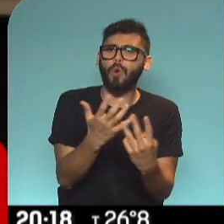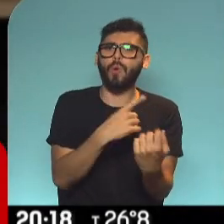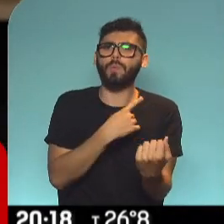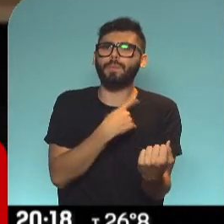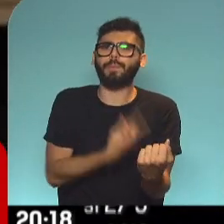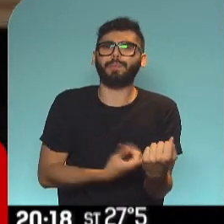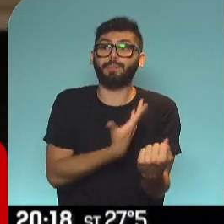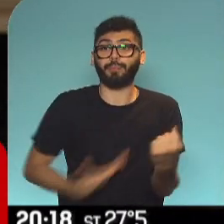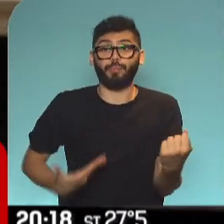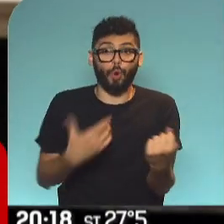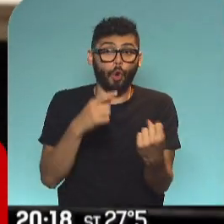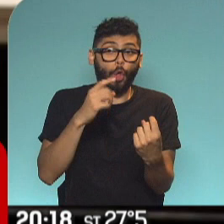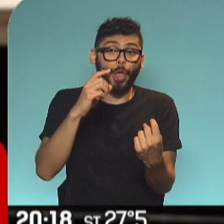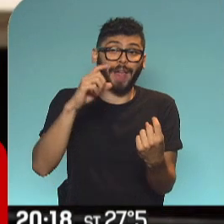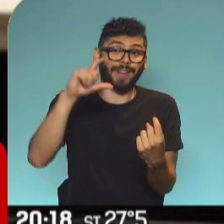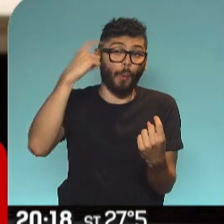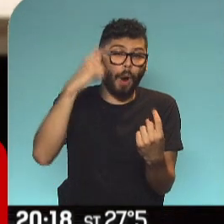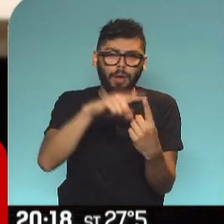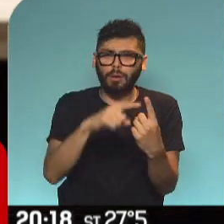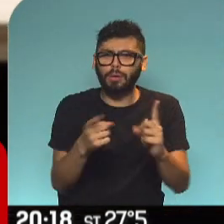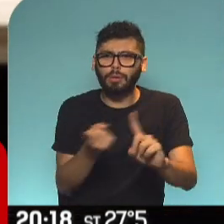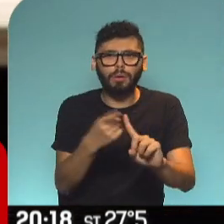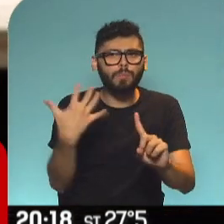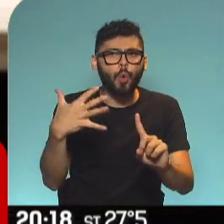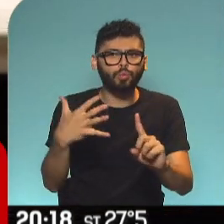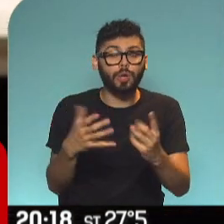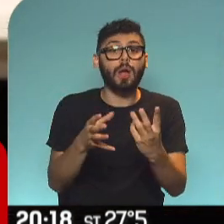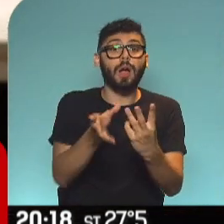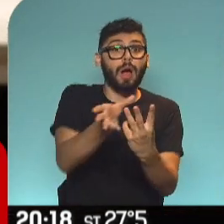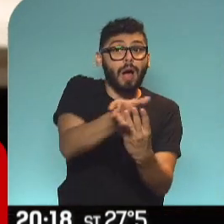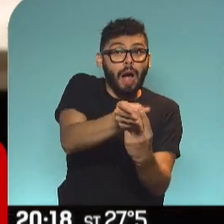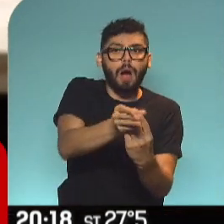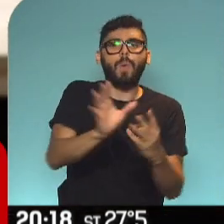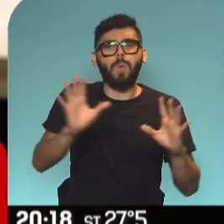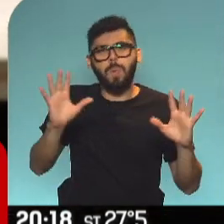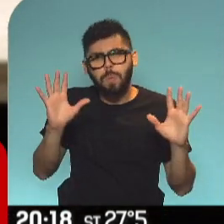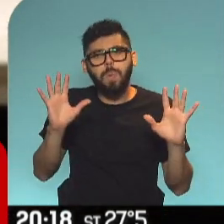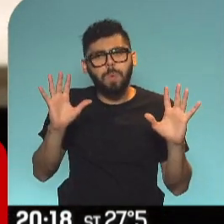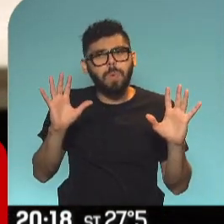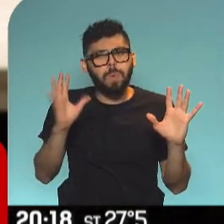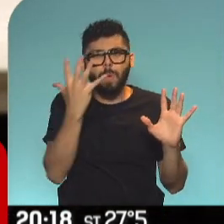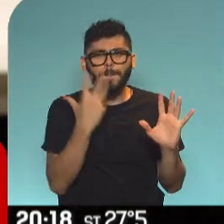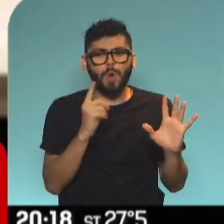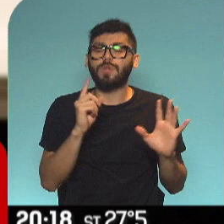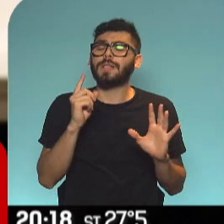¿no? Entonces, me parece, y aparte lo veo a